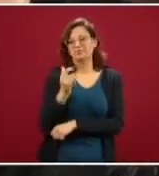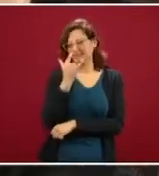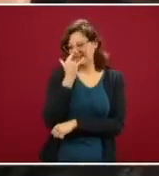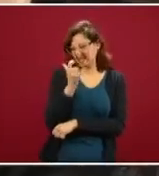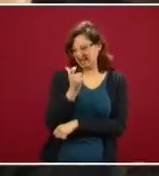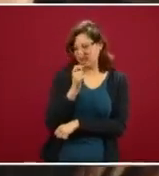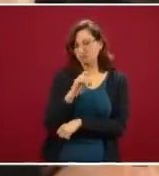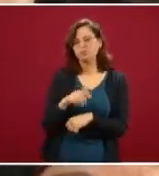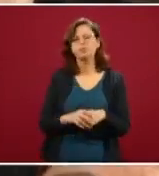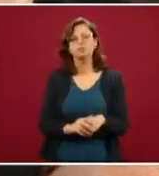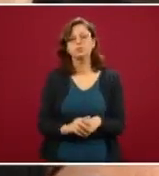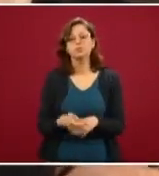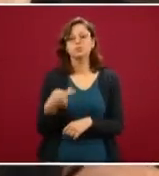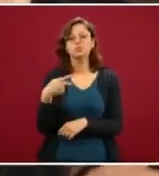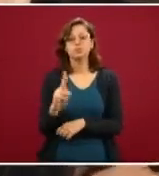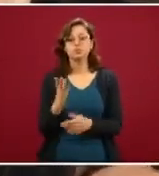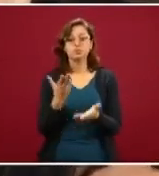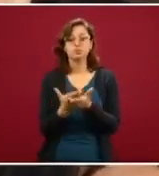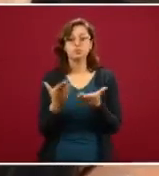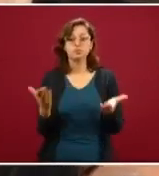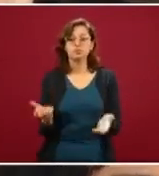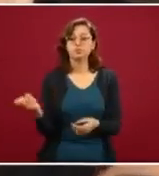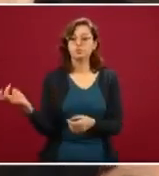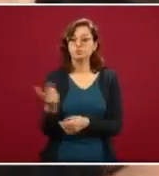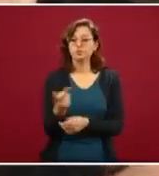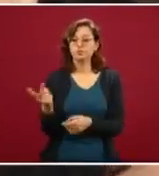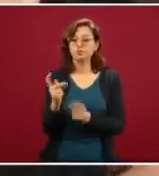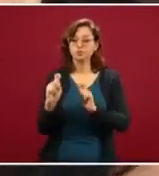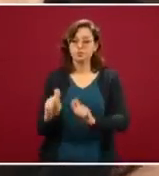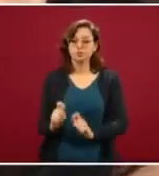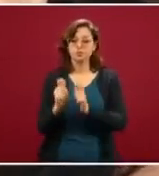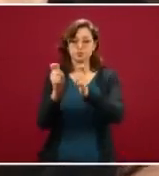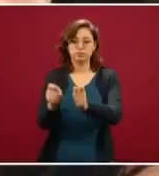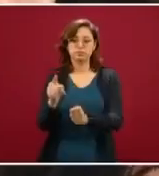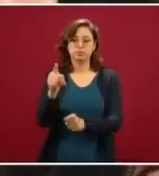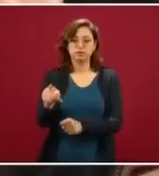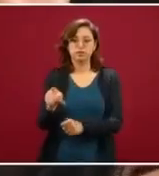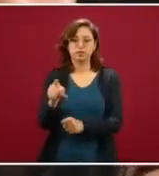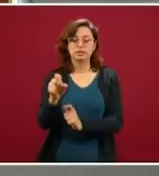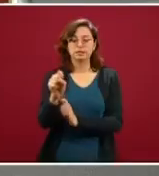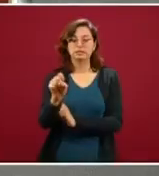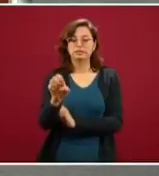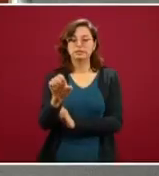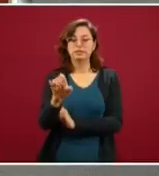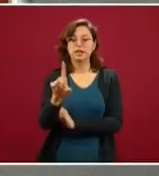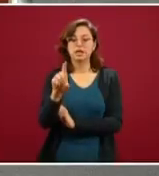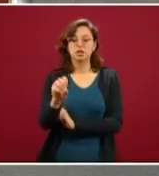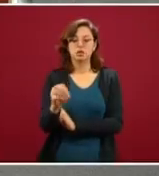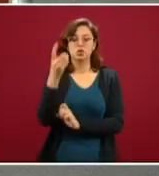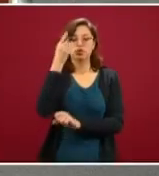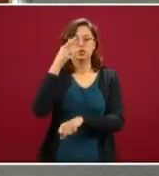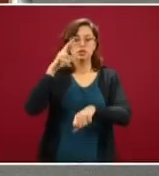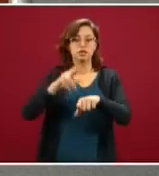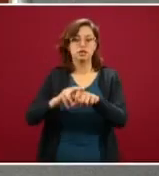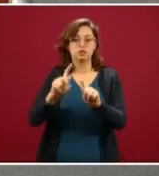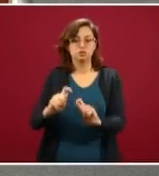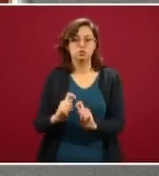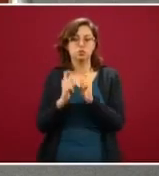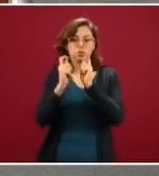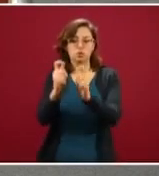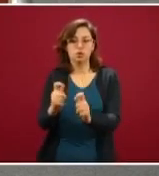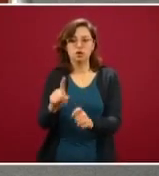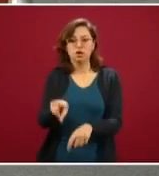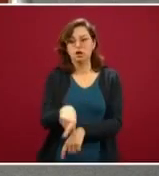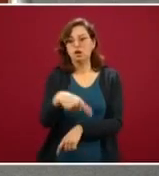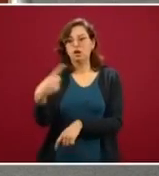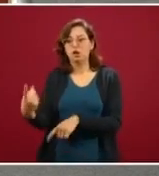curiosamente. Pero estos señores, ahorita uno de ellos, Alfredo, es director del Aceido, ahorita, actualmente,